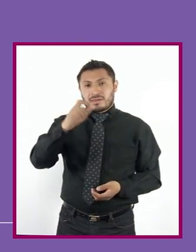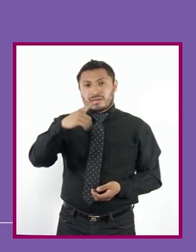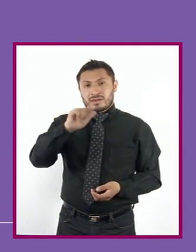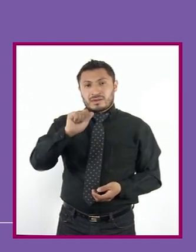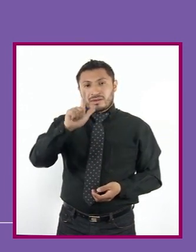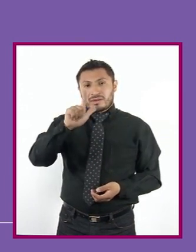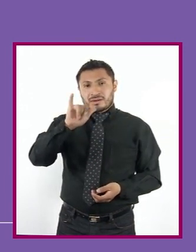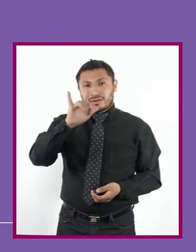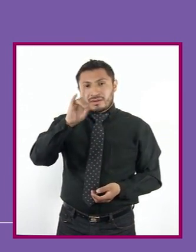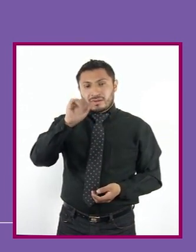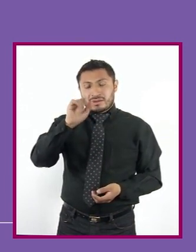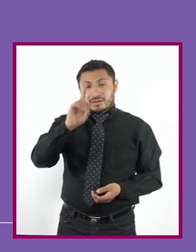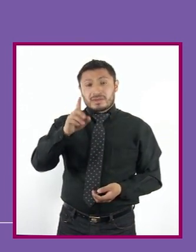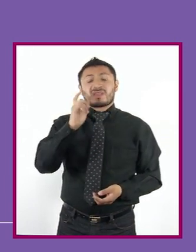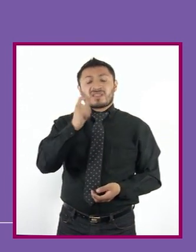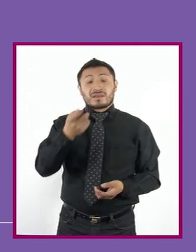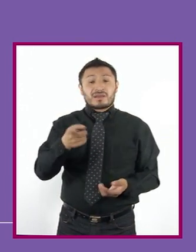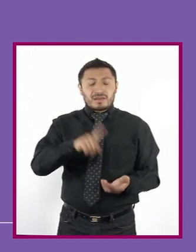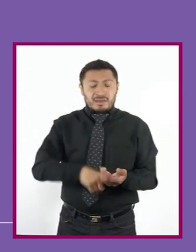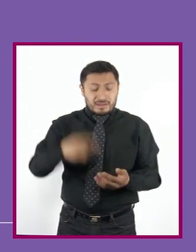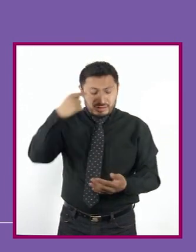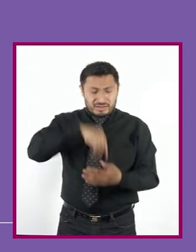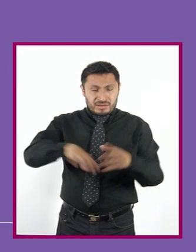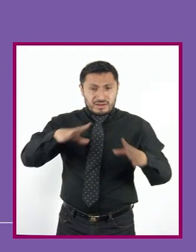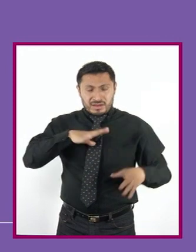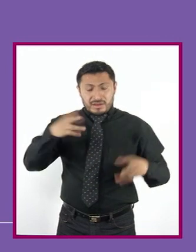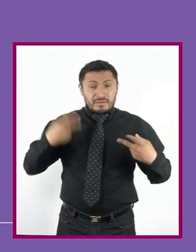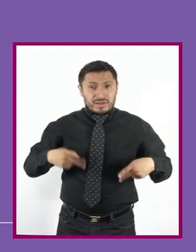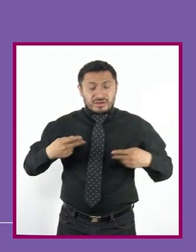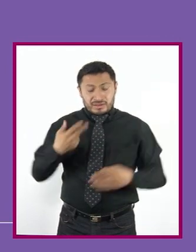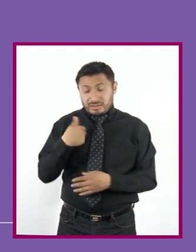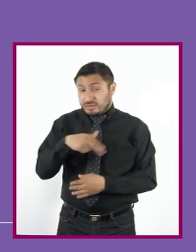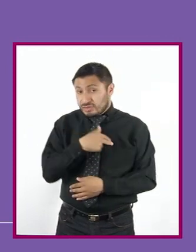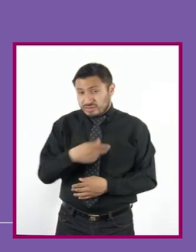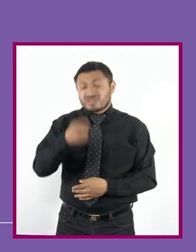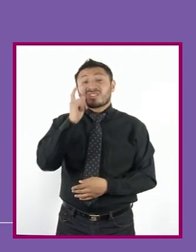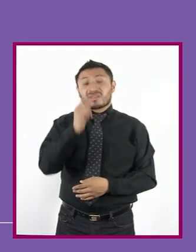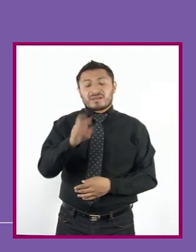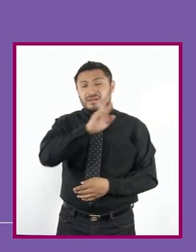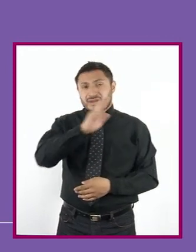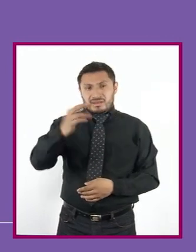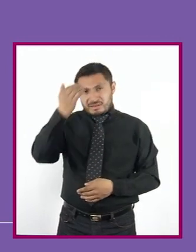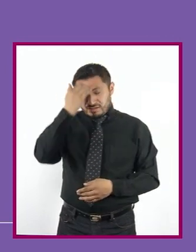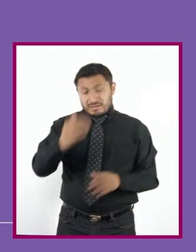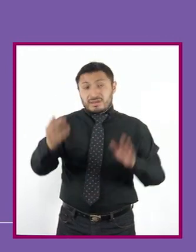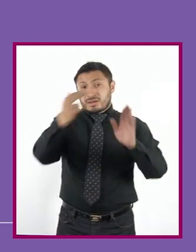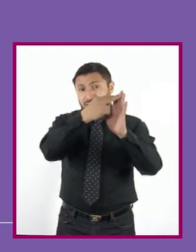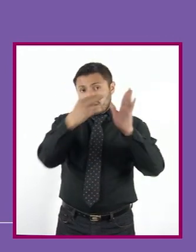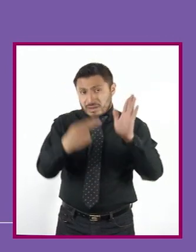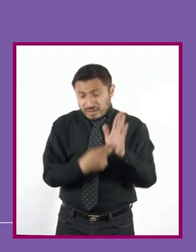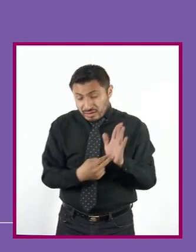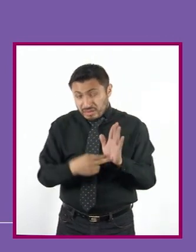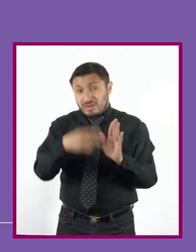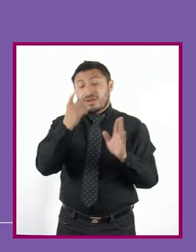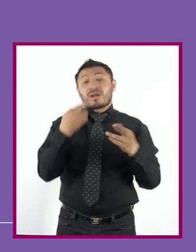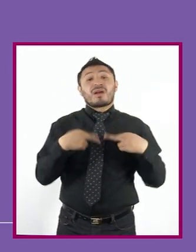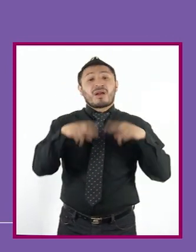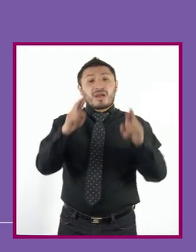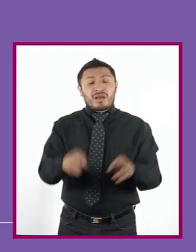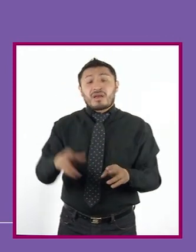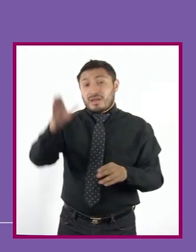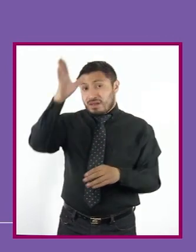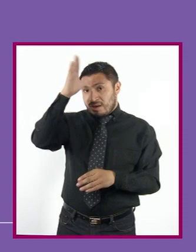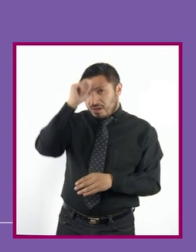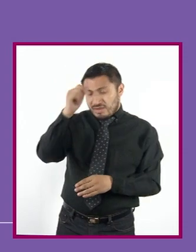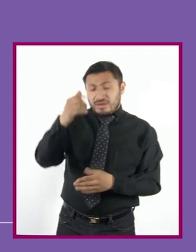personas que vivimos en una colectividad donde reconocemos que las normas representan acuerdos que